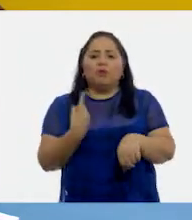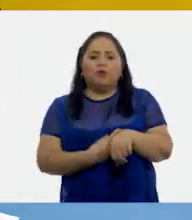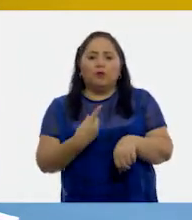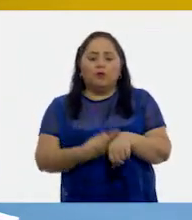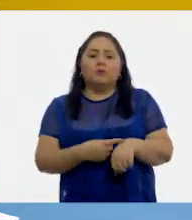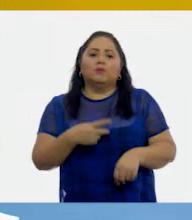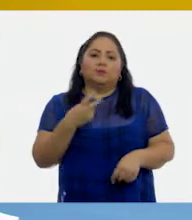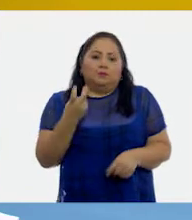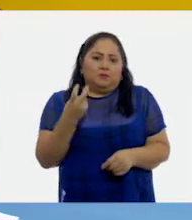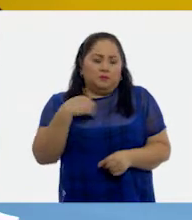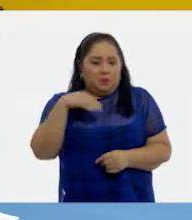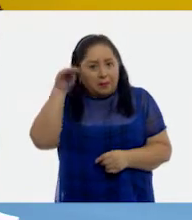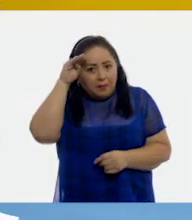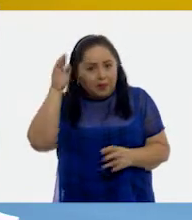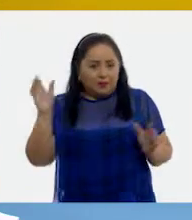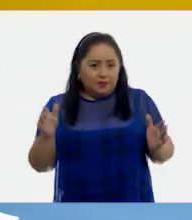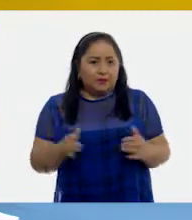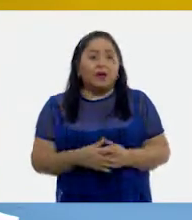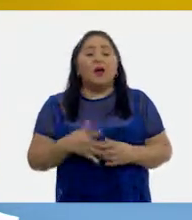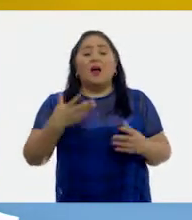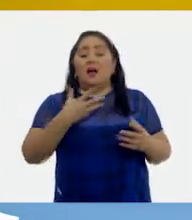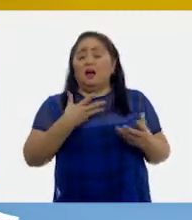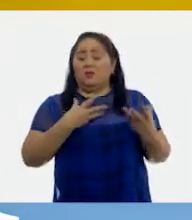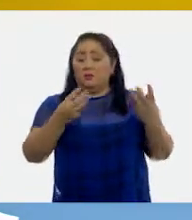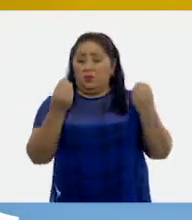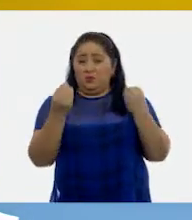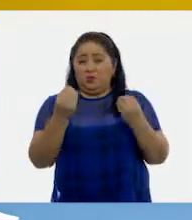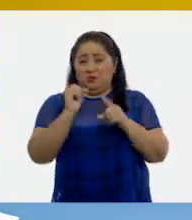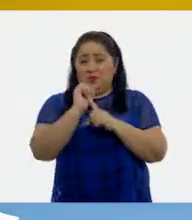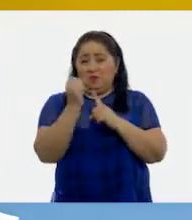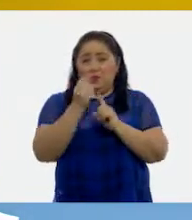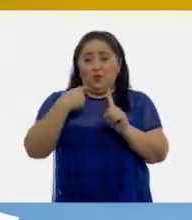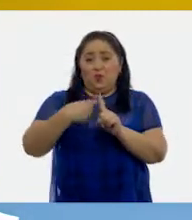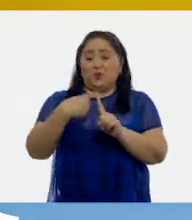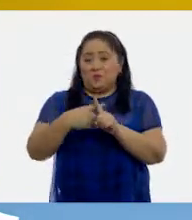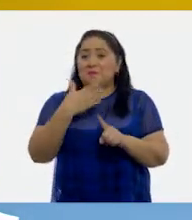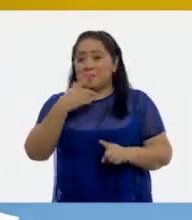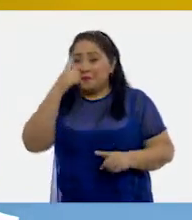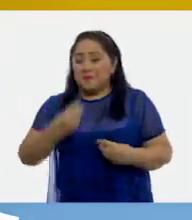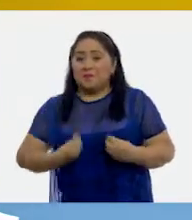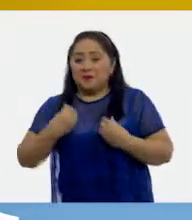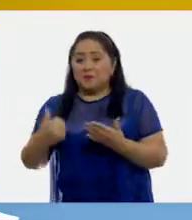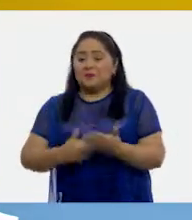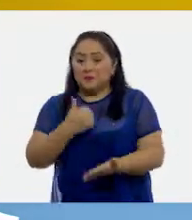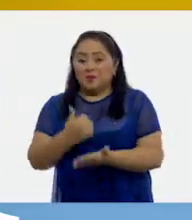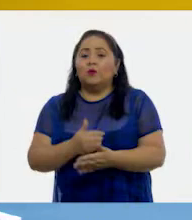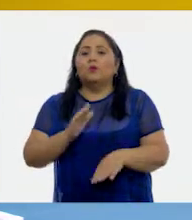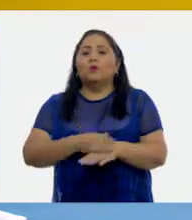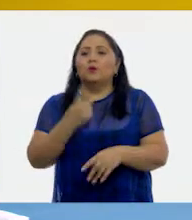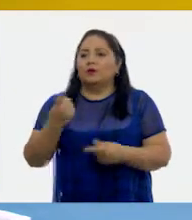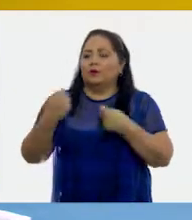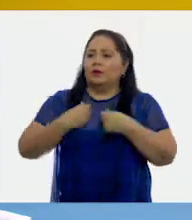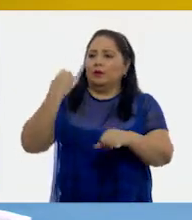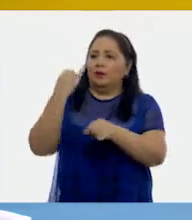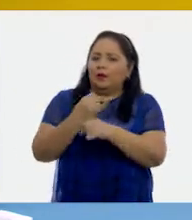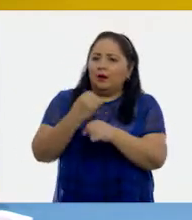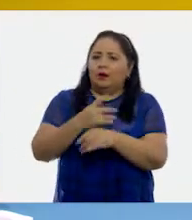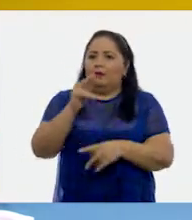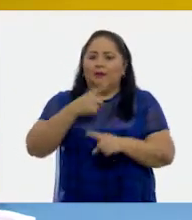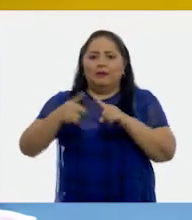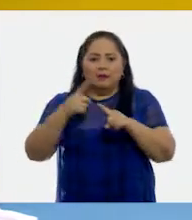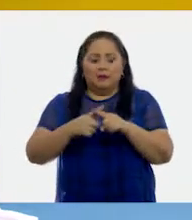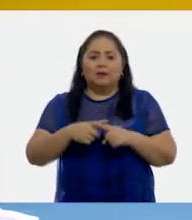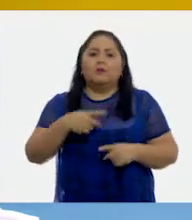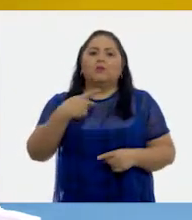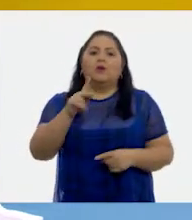también hay tráfico. O sea, hay tantas situaciones positivas vivir en la ciudad, como los servicios que nos brinda, pero también negativas